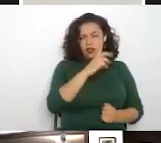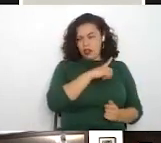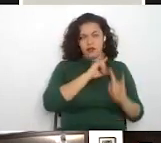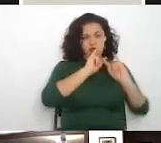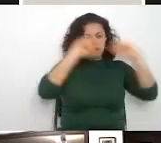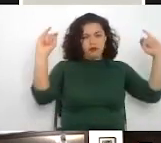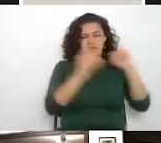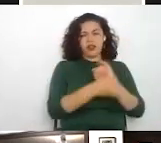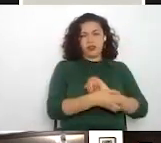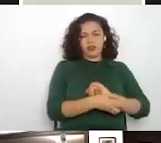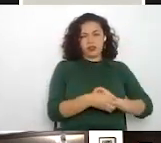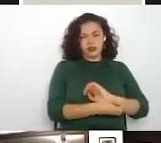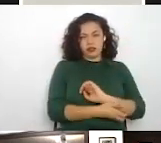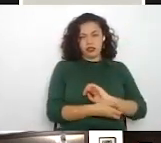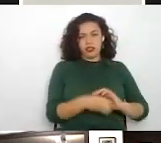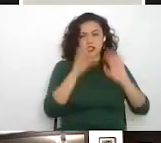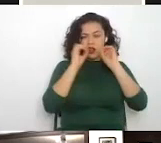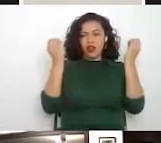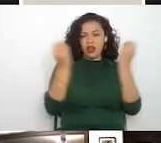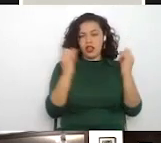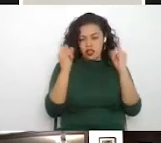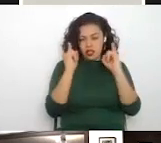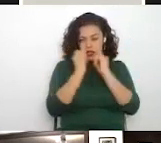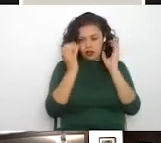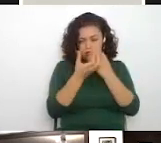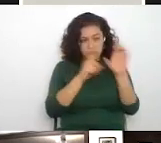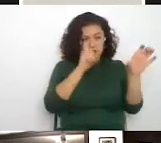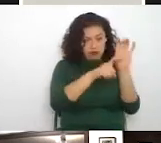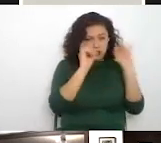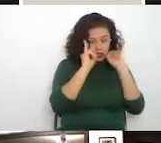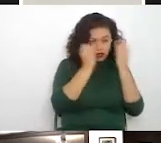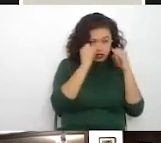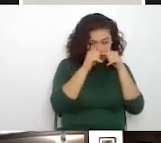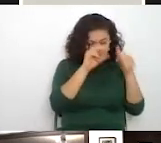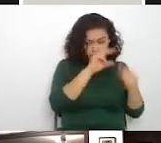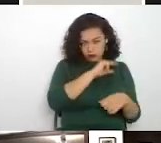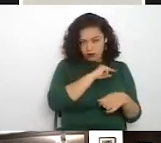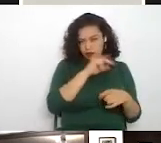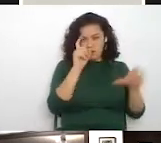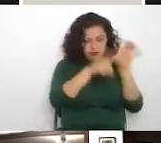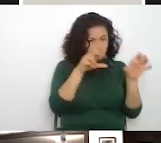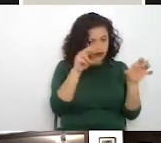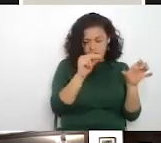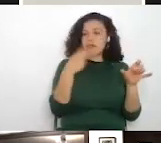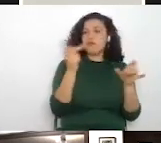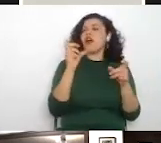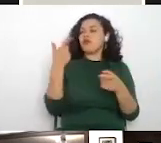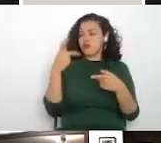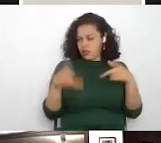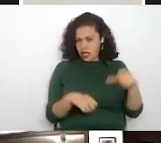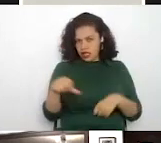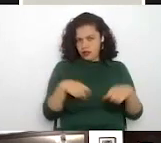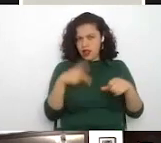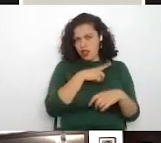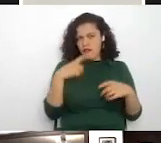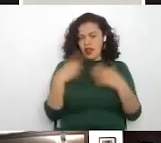la organización, pertenece a la institución de asistencia privada? No, ¿verdad? Pero algo le corresponde hacer dentro de